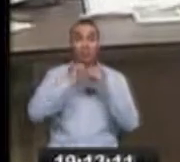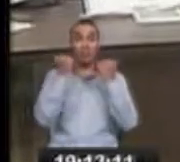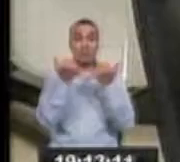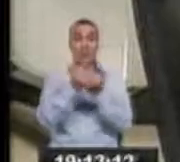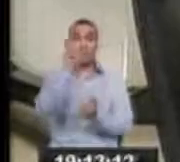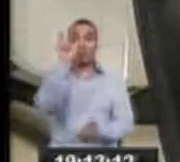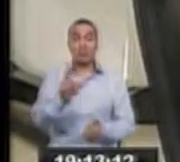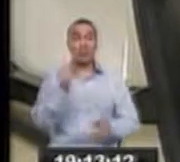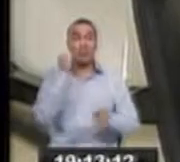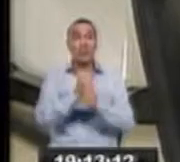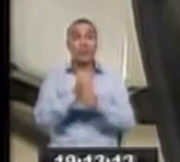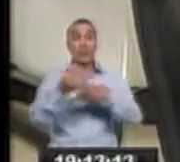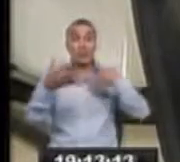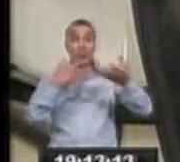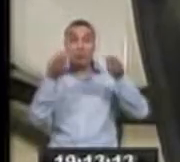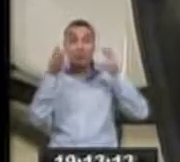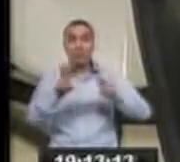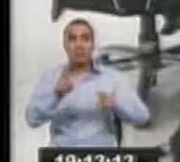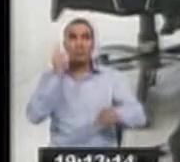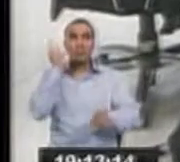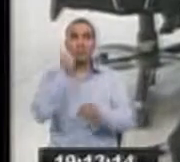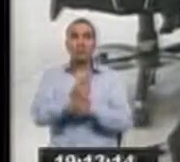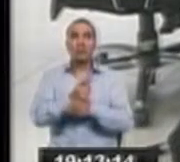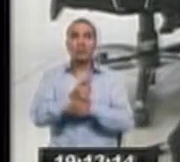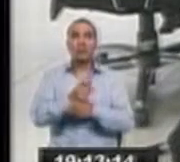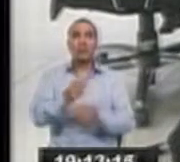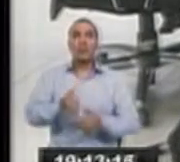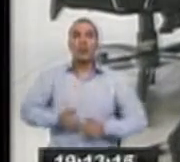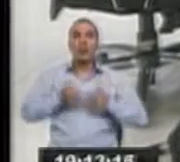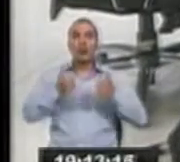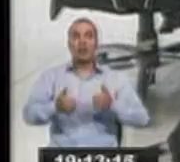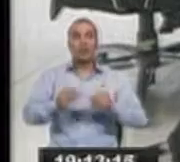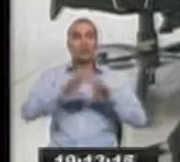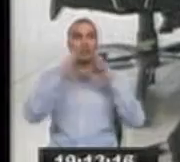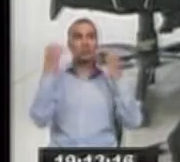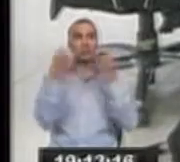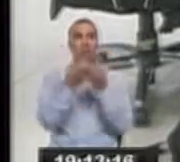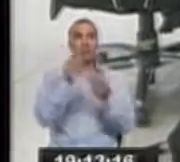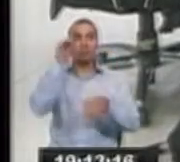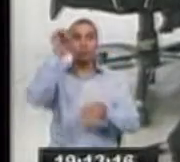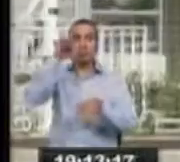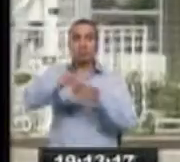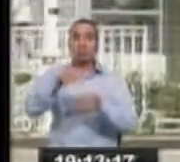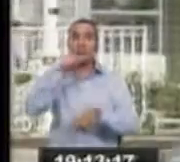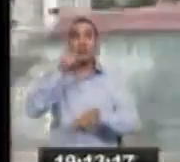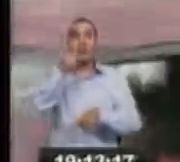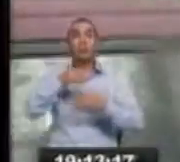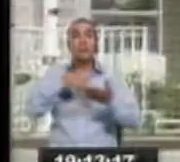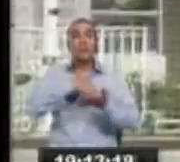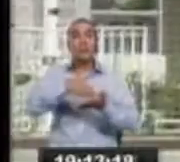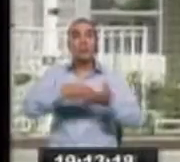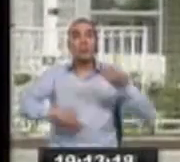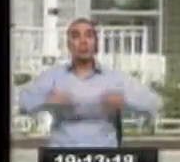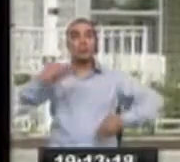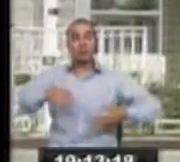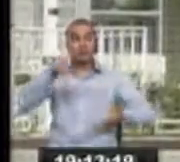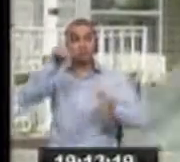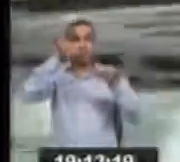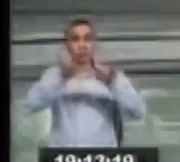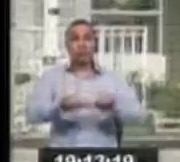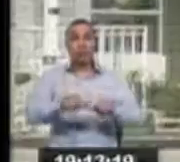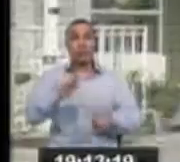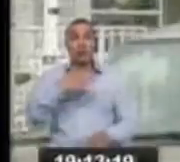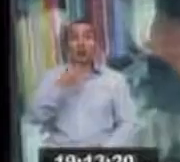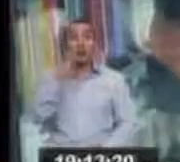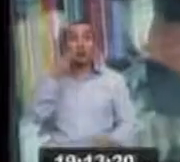y Función de Transparencia designaron a sus postulantes a la comisión que seleccionará a los miembros de la Corte Constitucional. Entre ellos